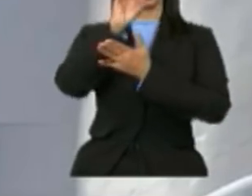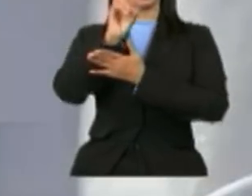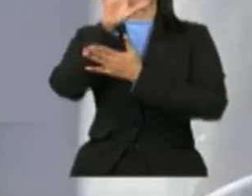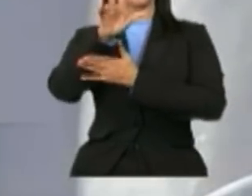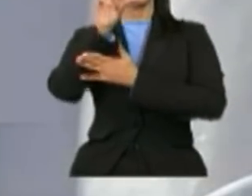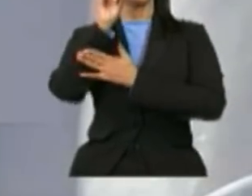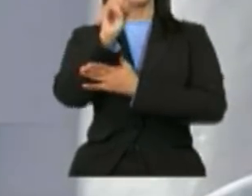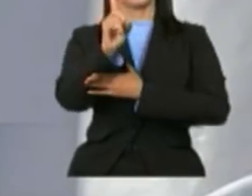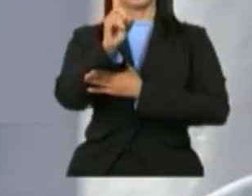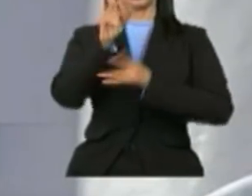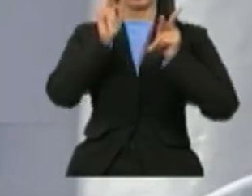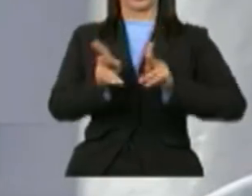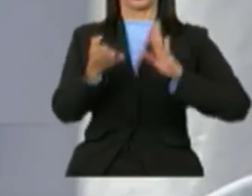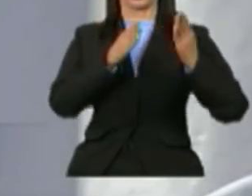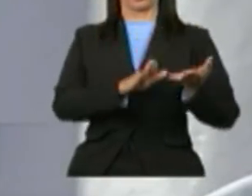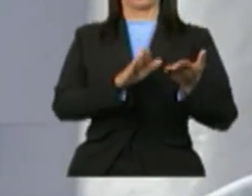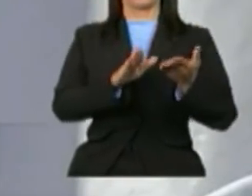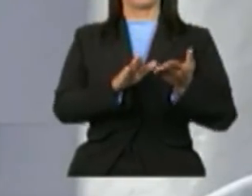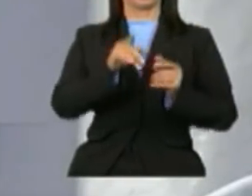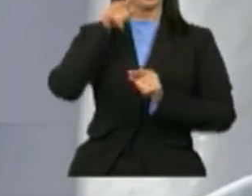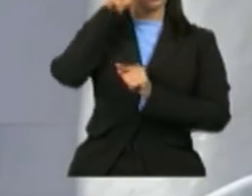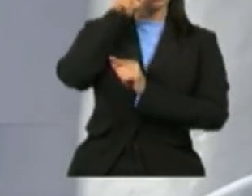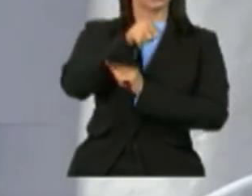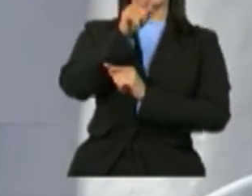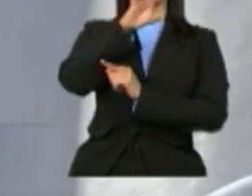152.551, de los cuales